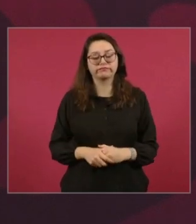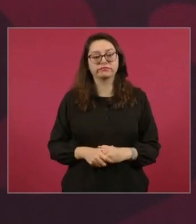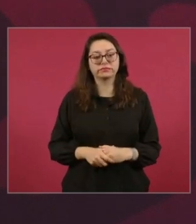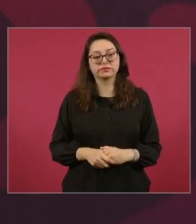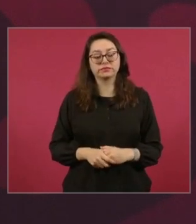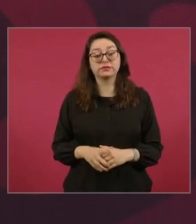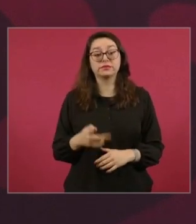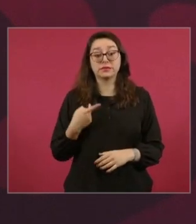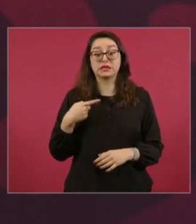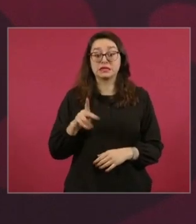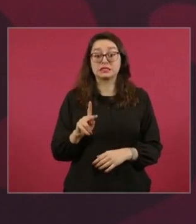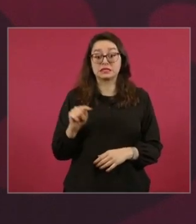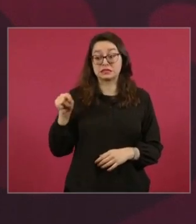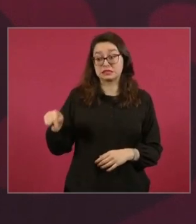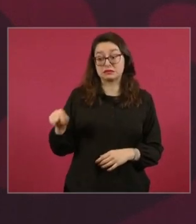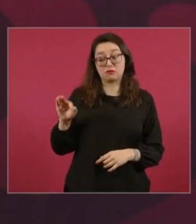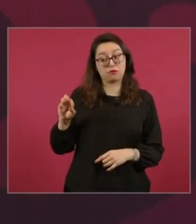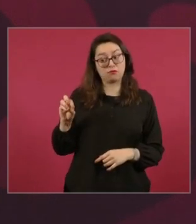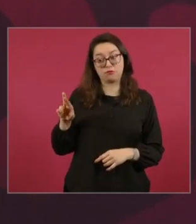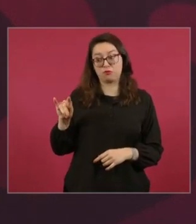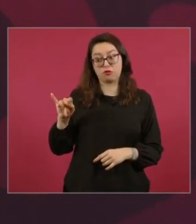sí, lo de Fortín, sí